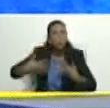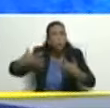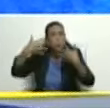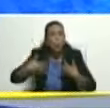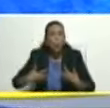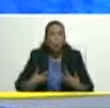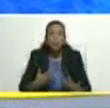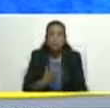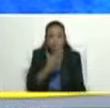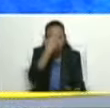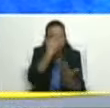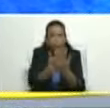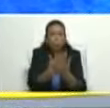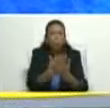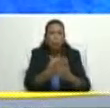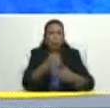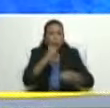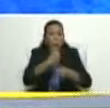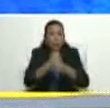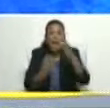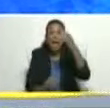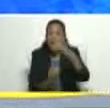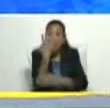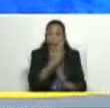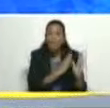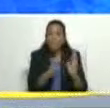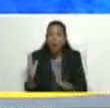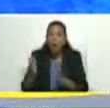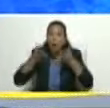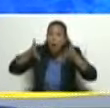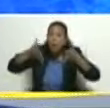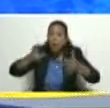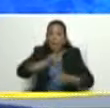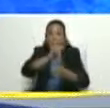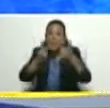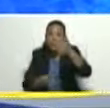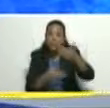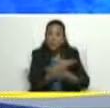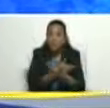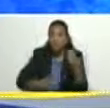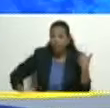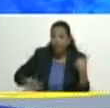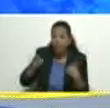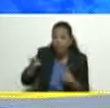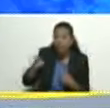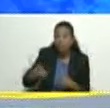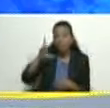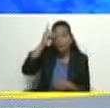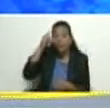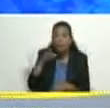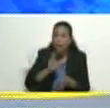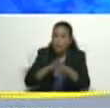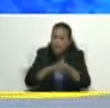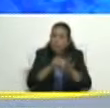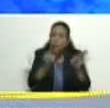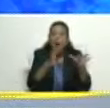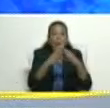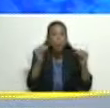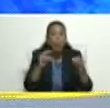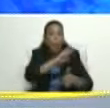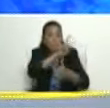al frente de la construcción de este plan y le orientó a la vicepresidenta ejecutiva, Delcy Rodríguez, y a todos